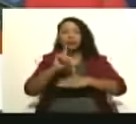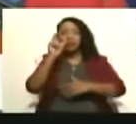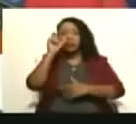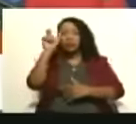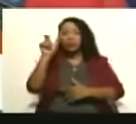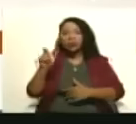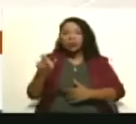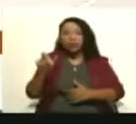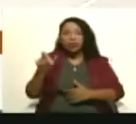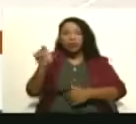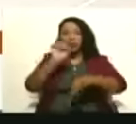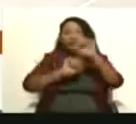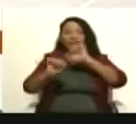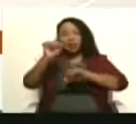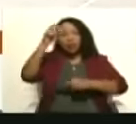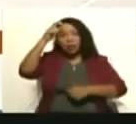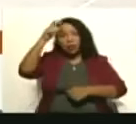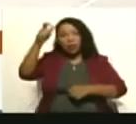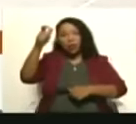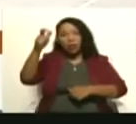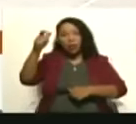Angulo, defensor del pueblo,